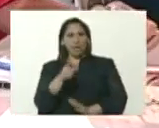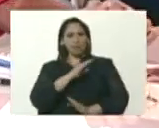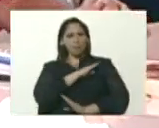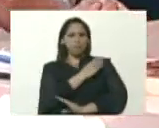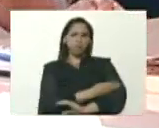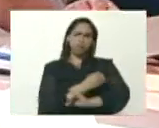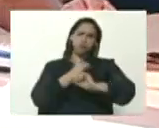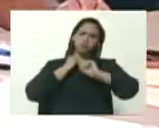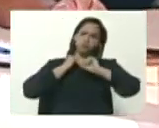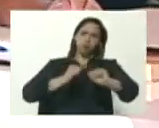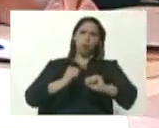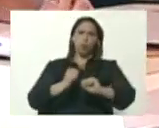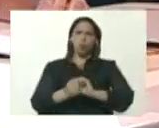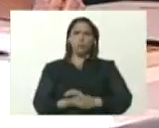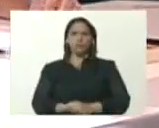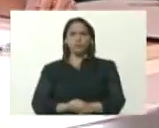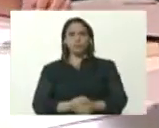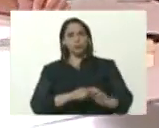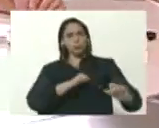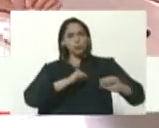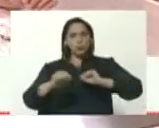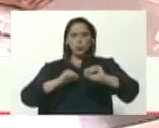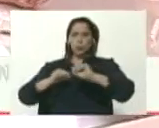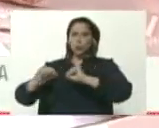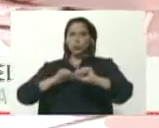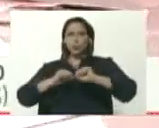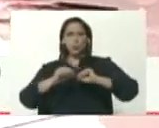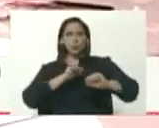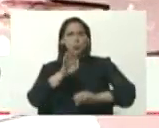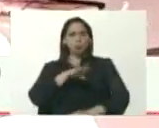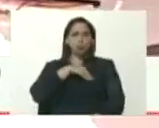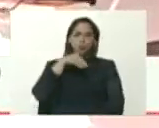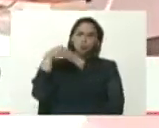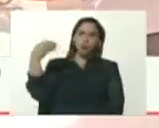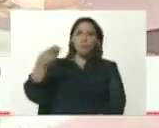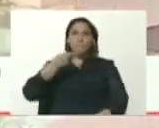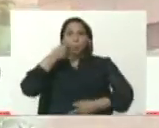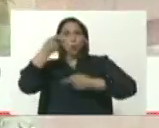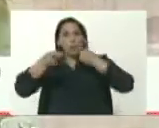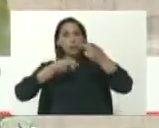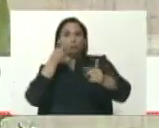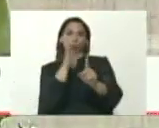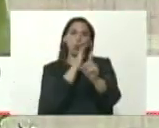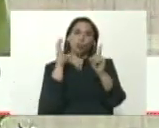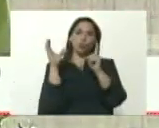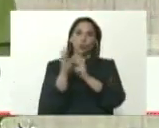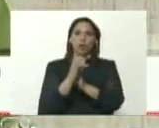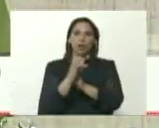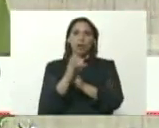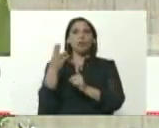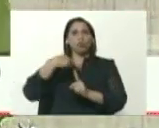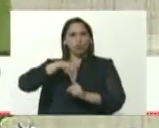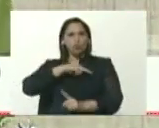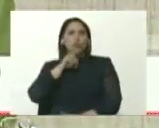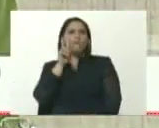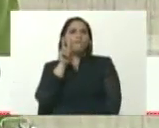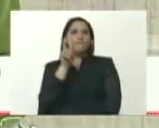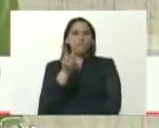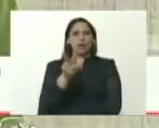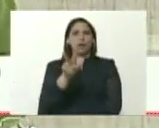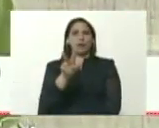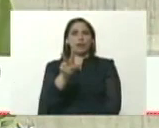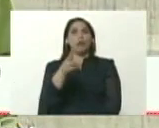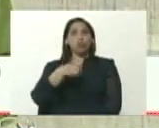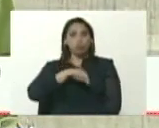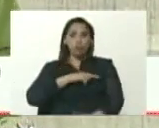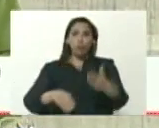poderosa fuerza en movimiento espiritual, político, cultural, y lo vamos a ver. Vamos entonces,